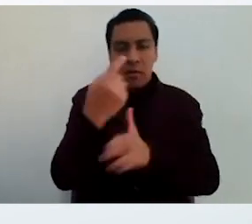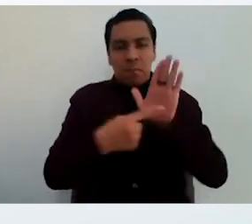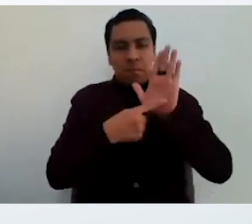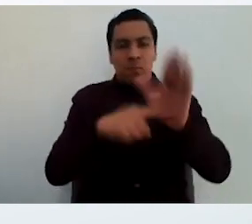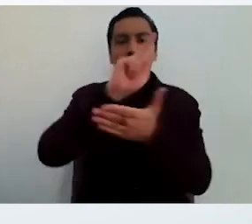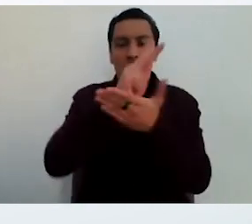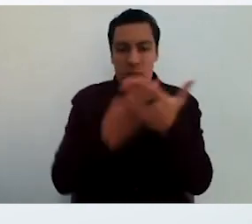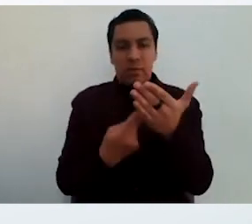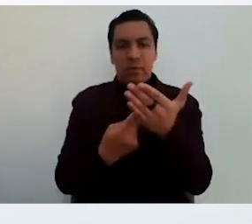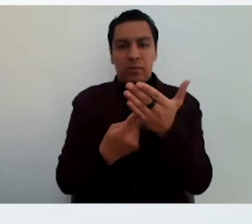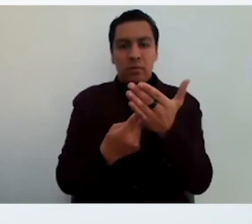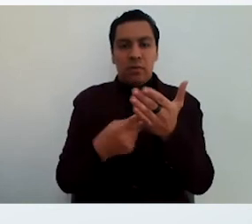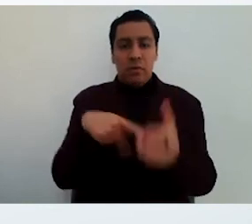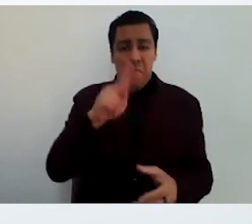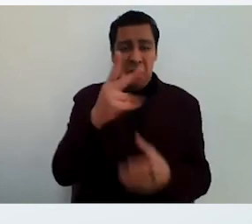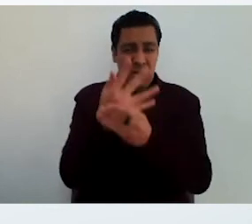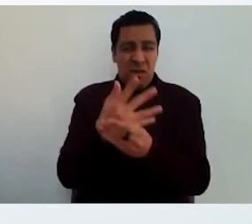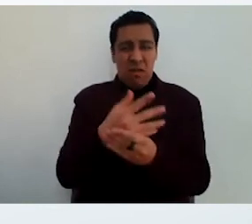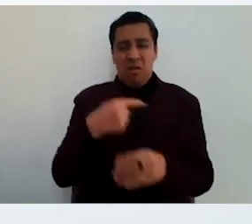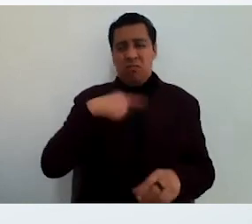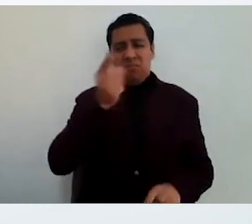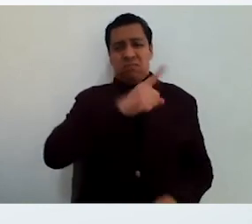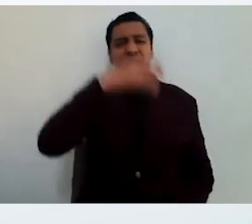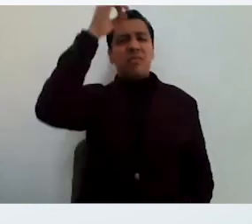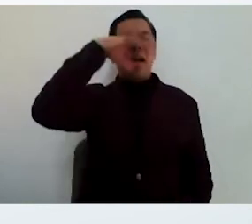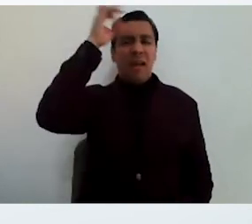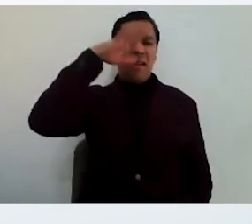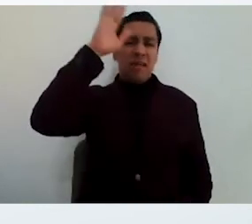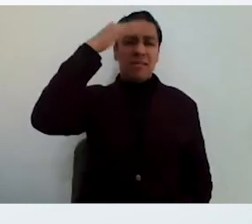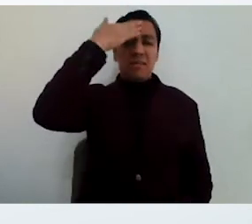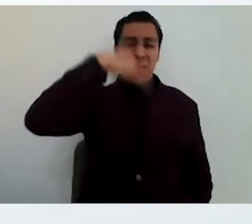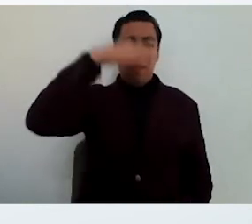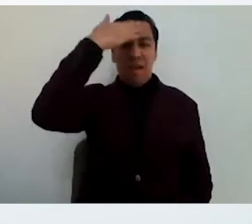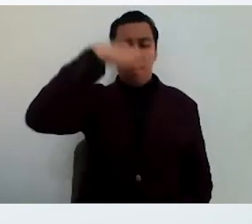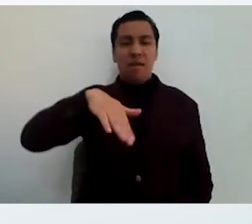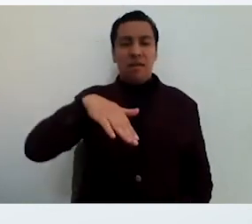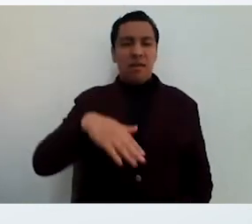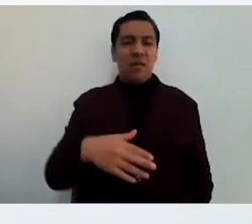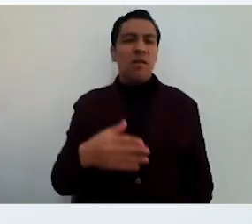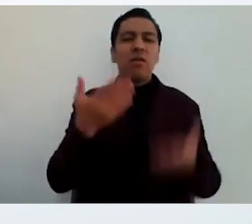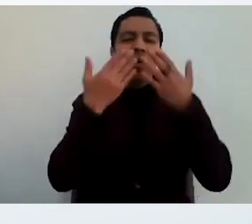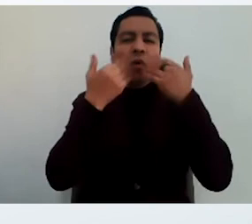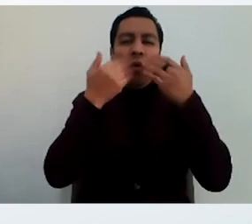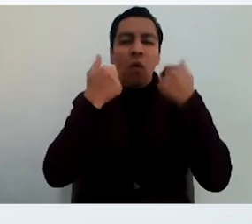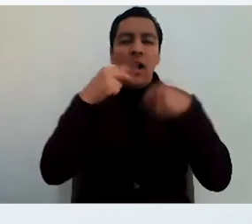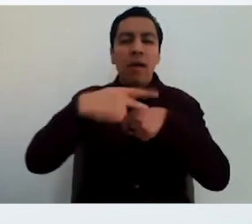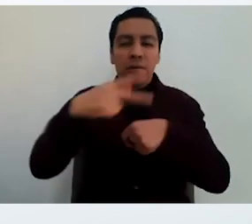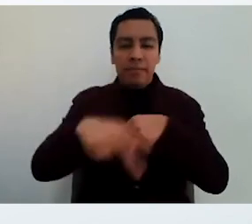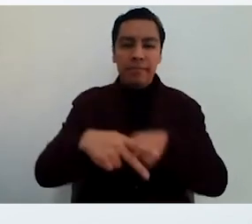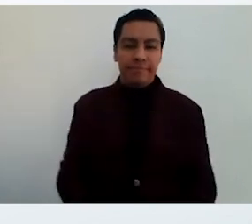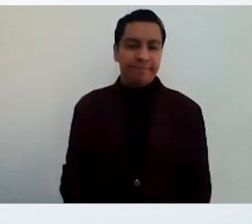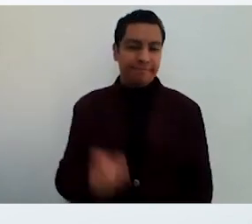Entonces creo que ahí es donde está la primera parte. Nosotros como profesores en la universidad pues, tendríamos que entender que nunca habíamos vivido algo